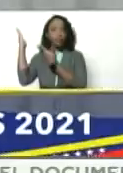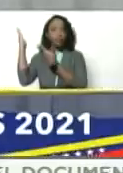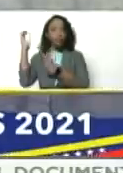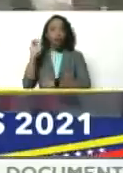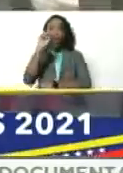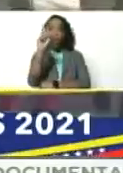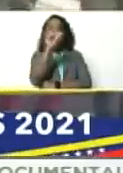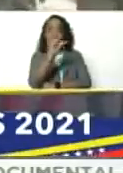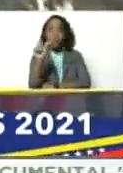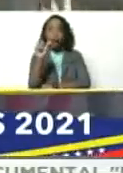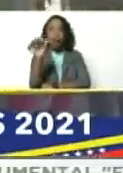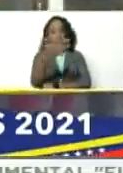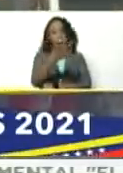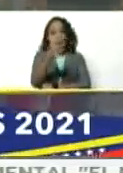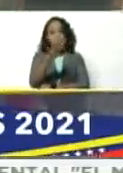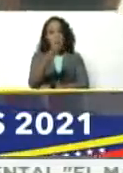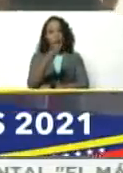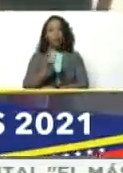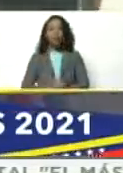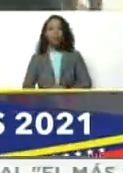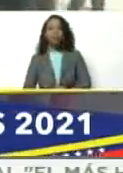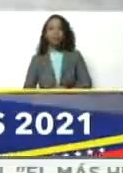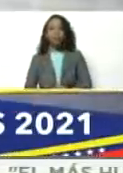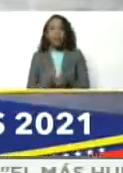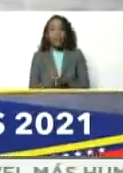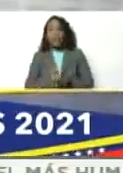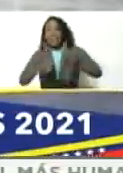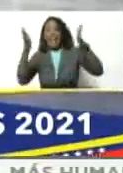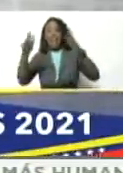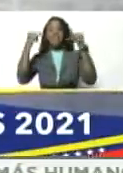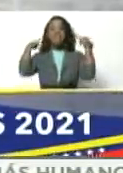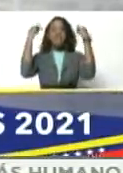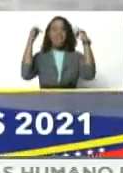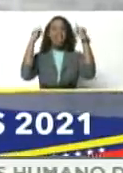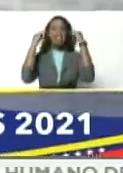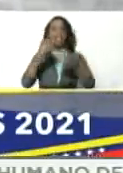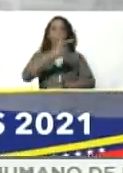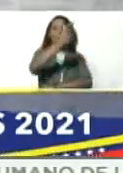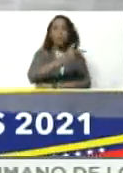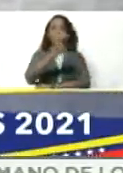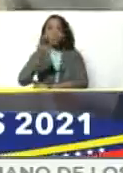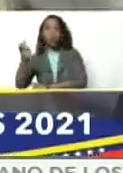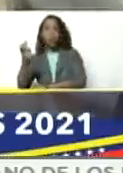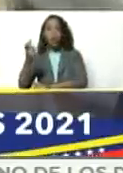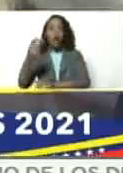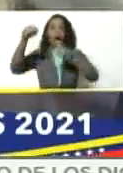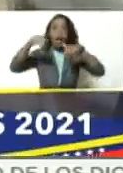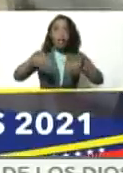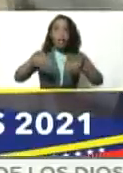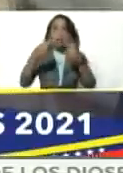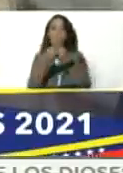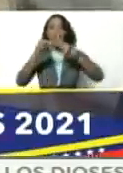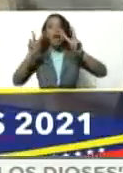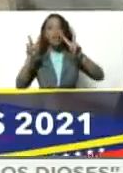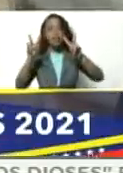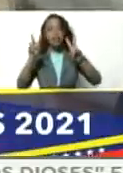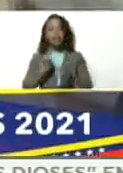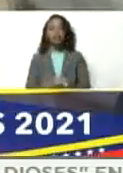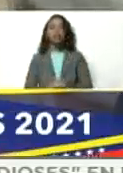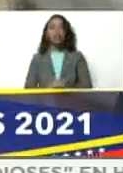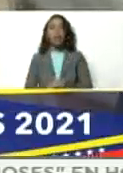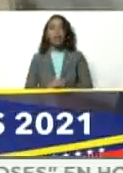una semana exactamente. Tremenda fiesta cívica de la paz, de